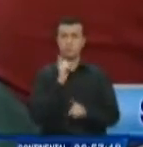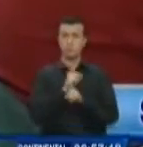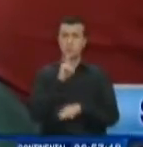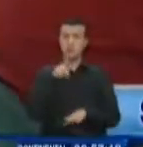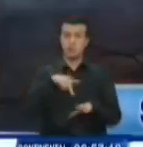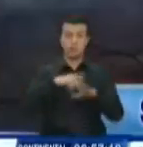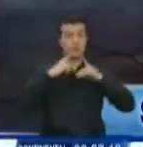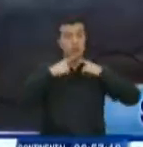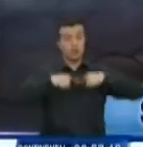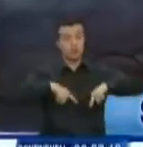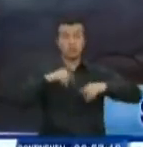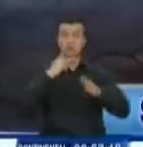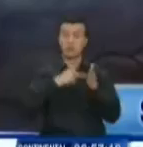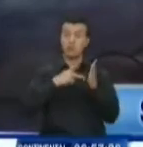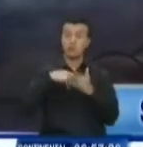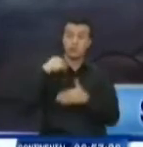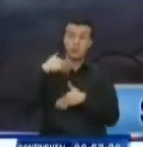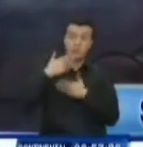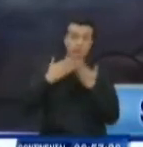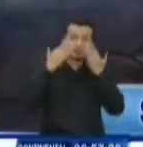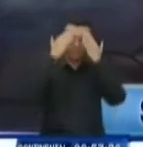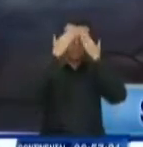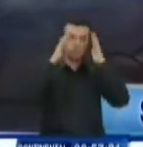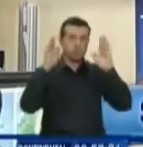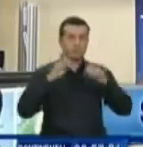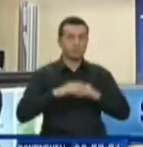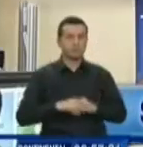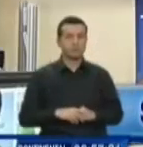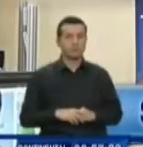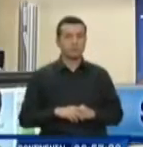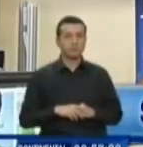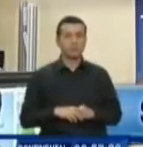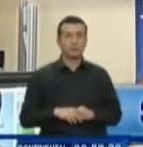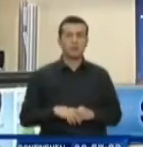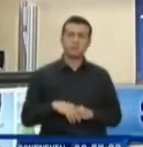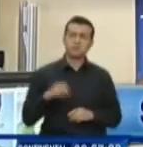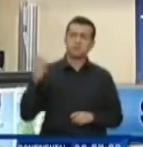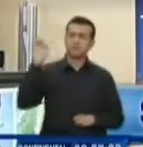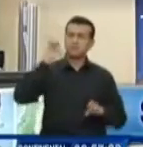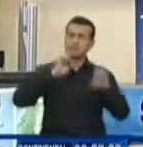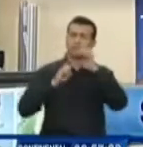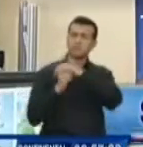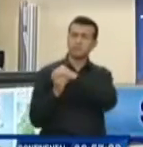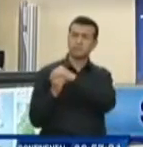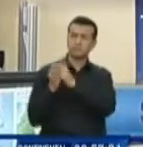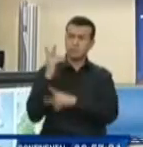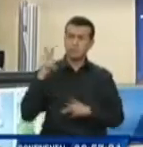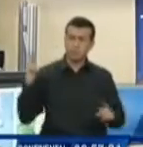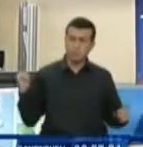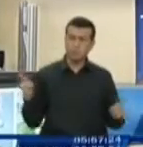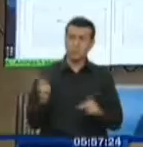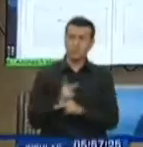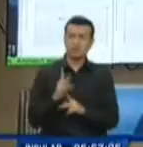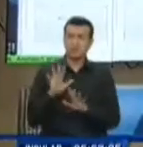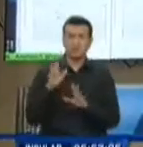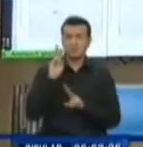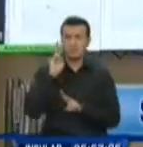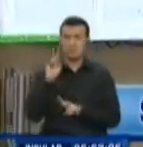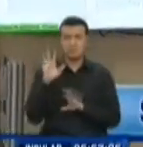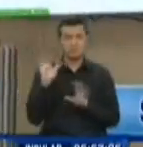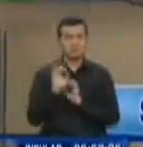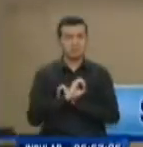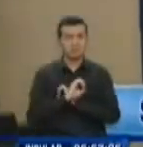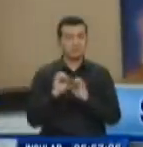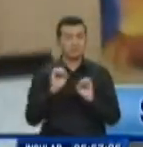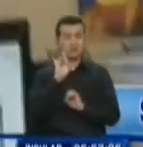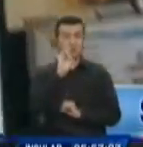no avizoran una actividad más fuerte del Cotopaxi. Porque no hay evidencias de erupciones grandes al momento. Más de